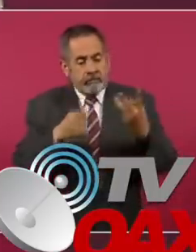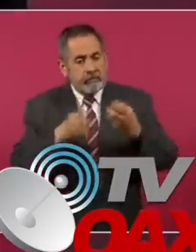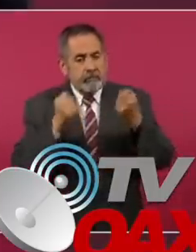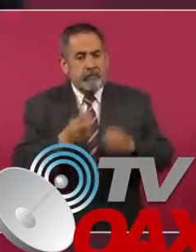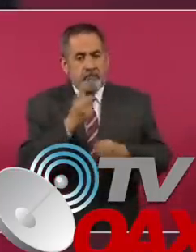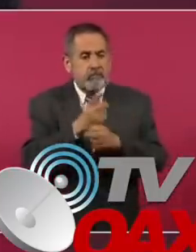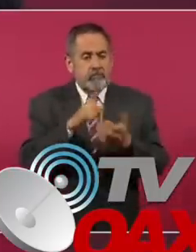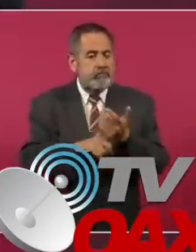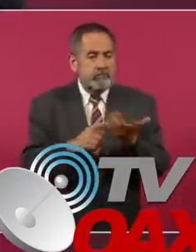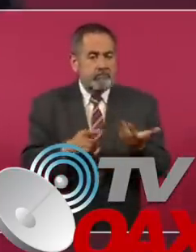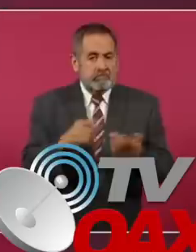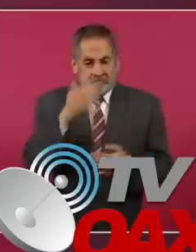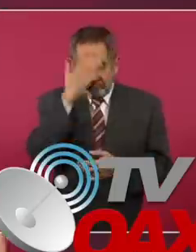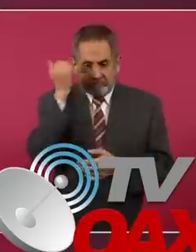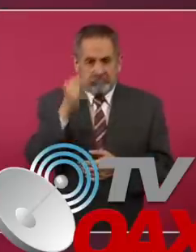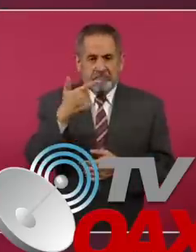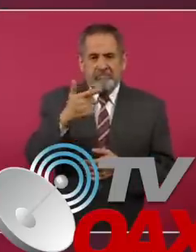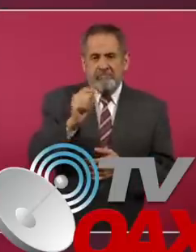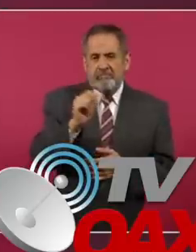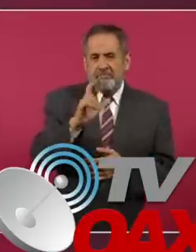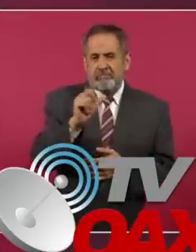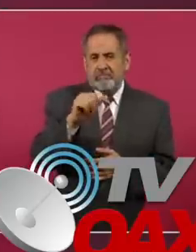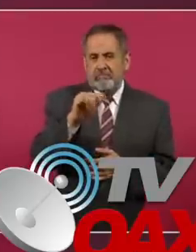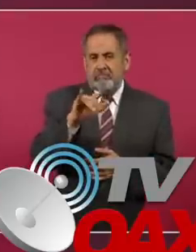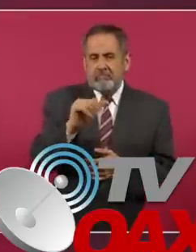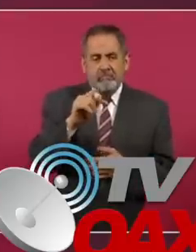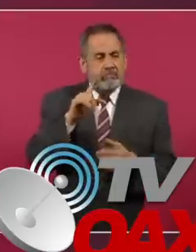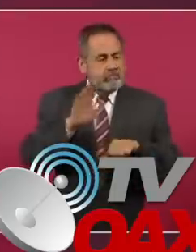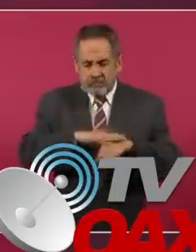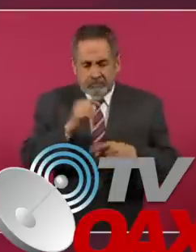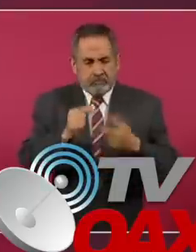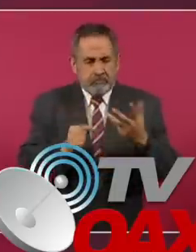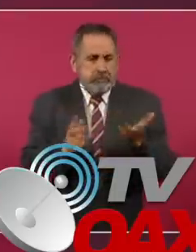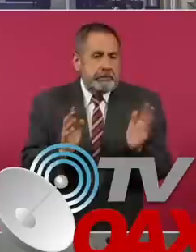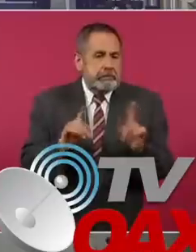quién sabe qué tipo de garantías, ¿no?